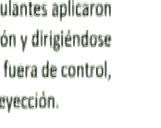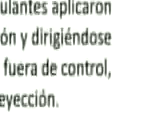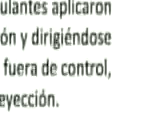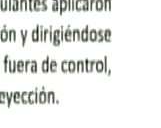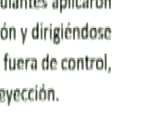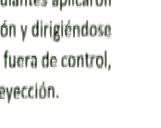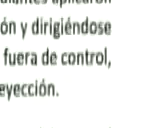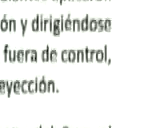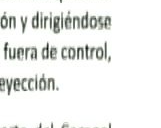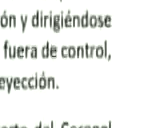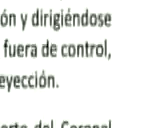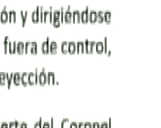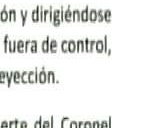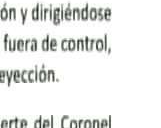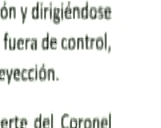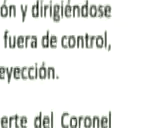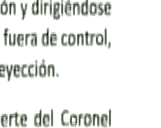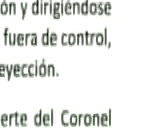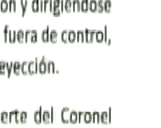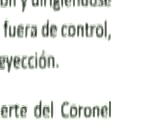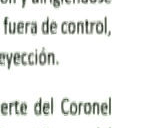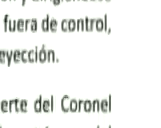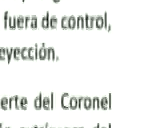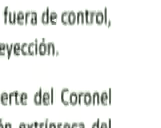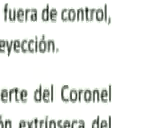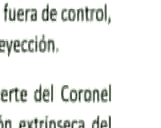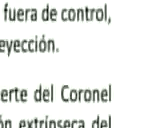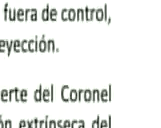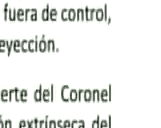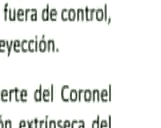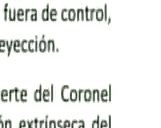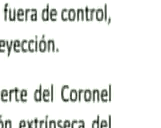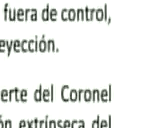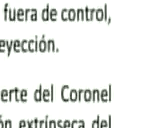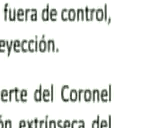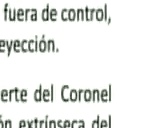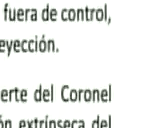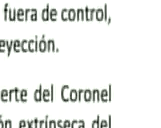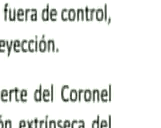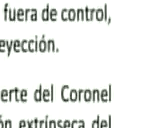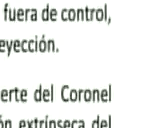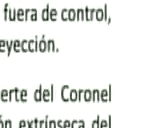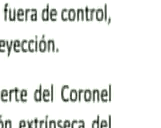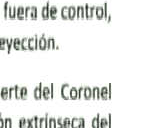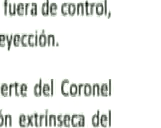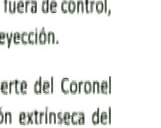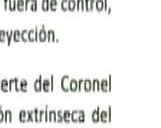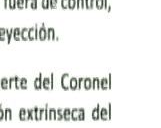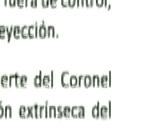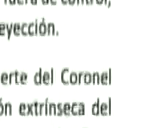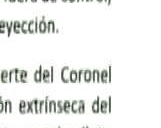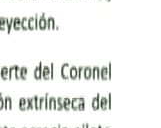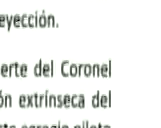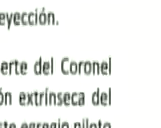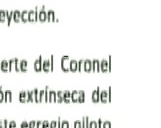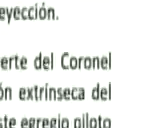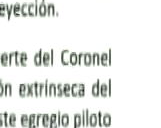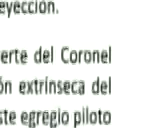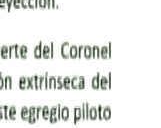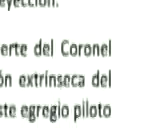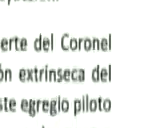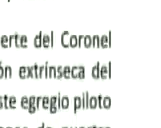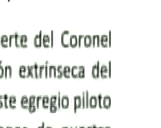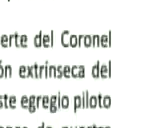la ingesta de un ave por el motor derecho, lo cual generó fuego en el mismo. Y aun cuando los tripulantes aplicaron los procedimientos de